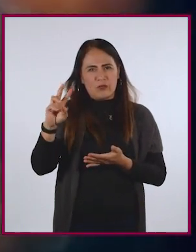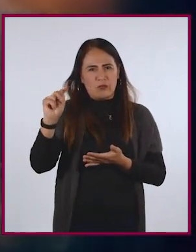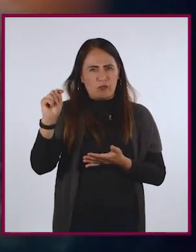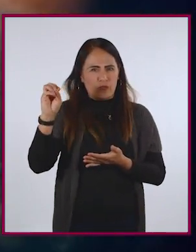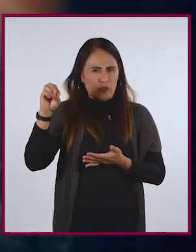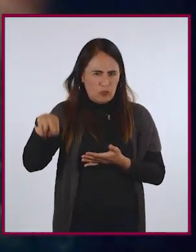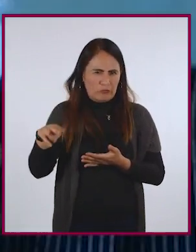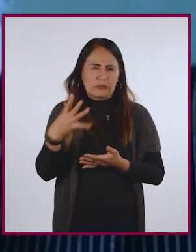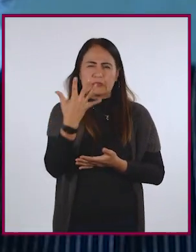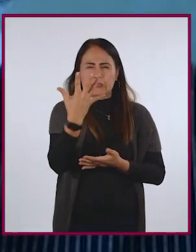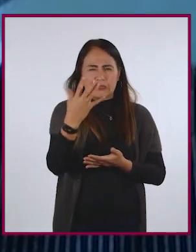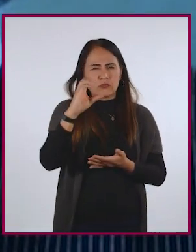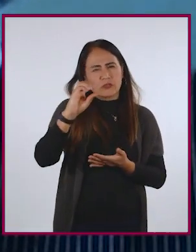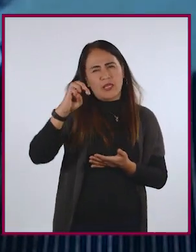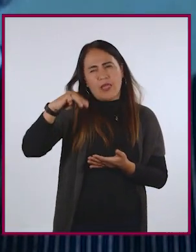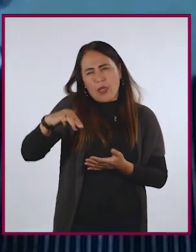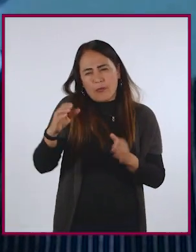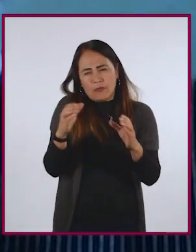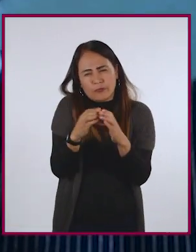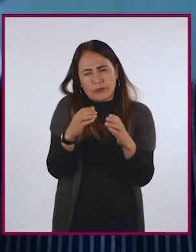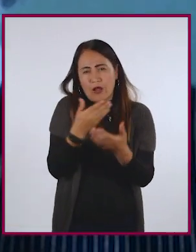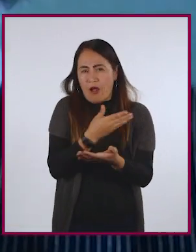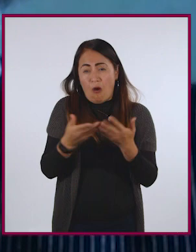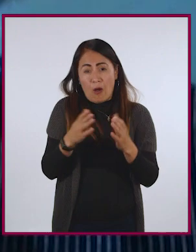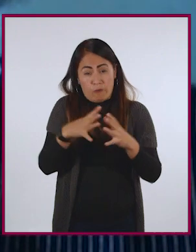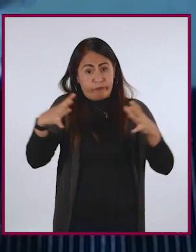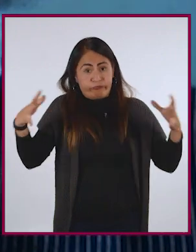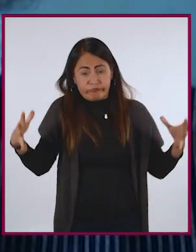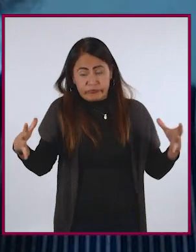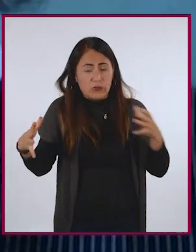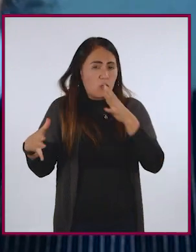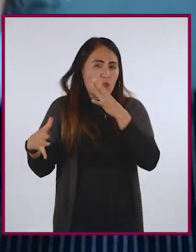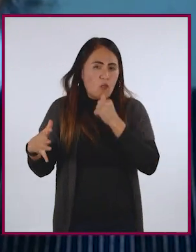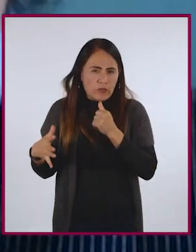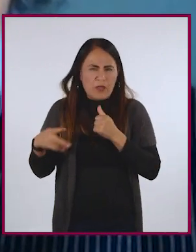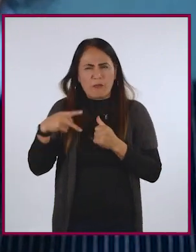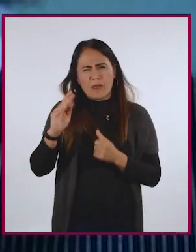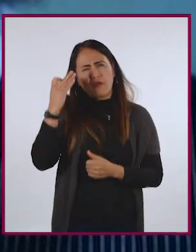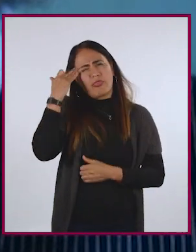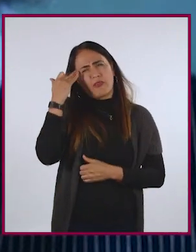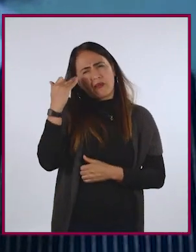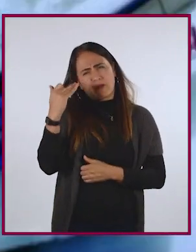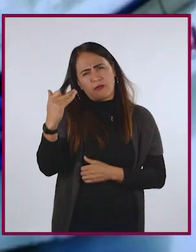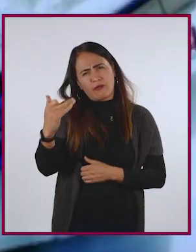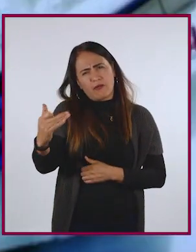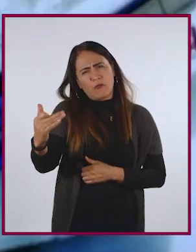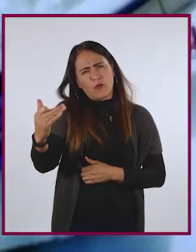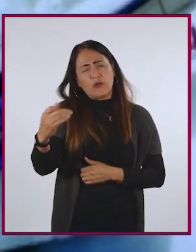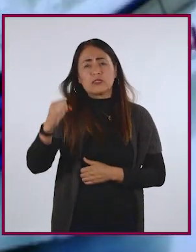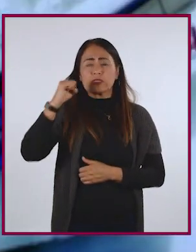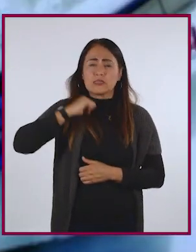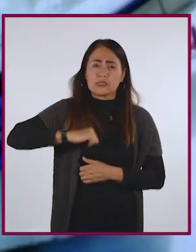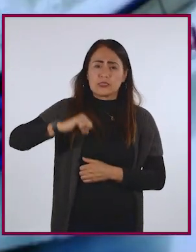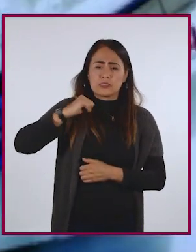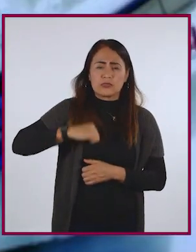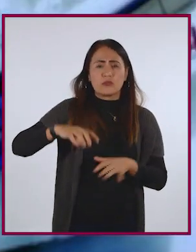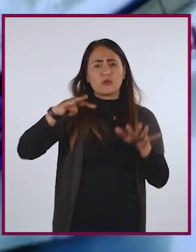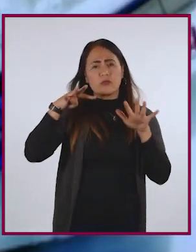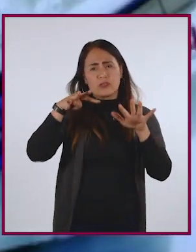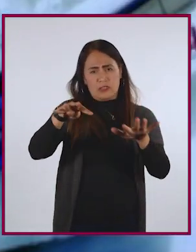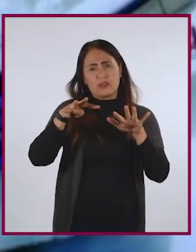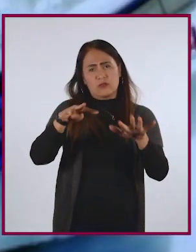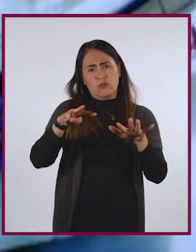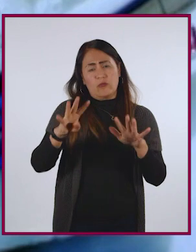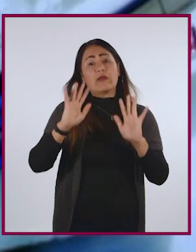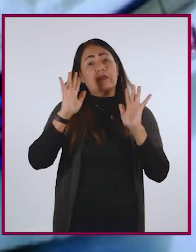5 centímetros, o sea, no había esas posibilidades. Pero con el desarrollo del tiempo, en el siglo